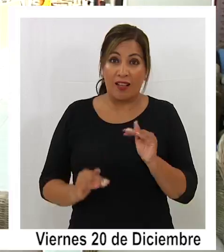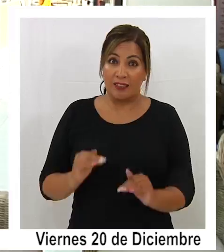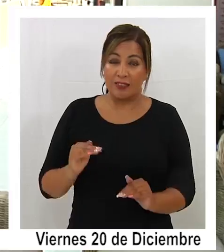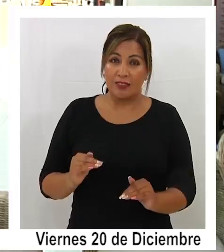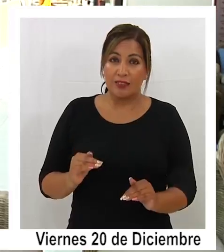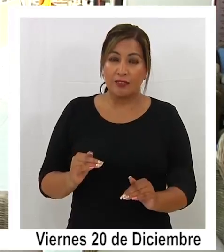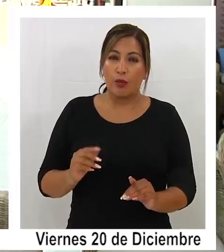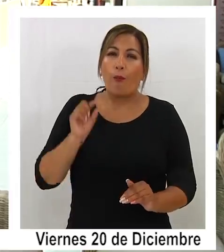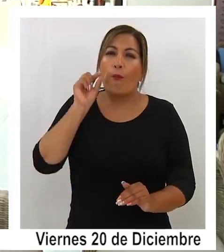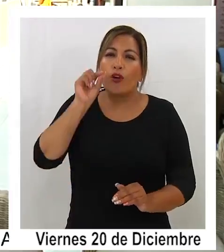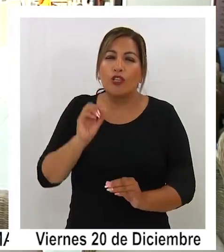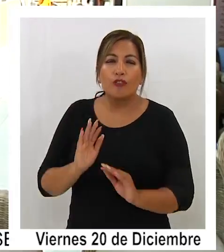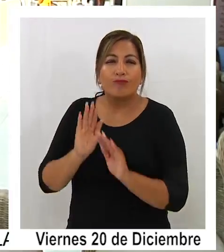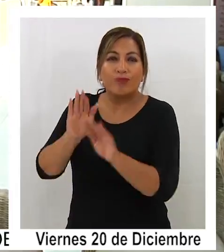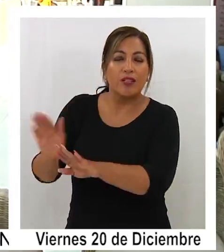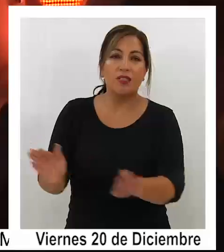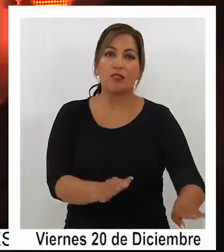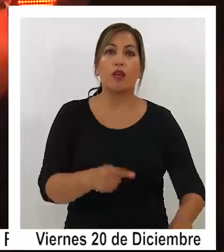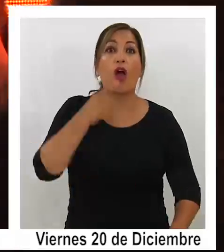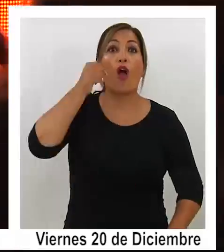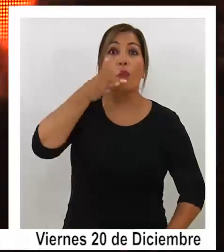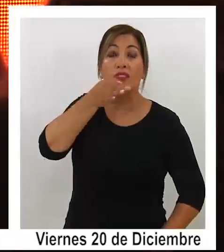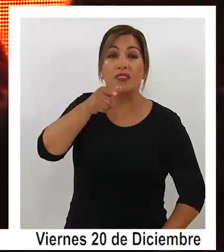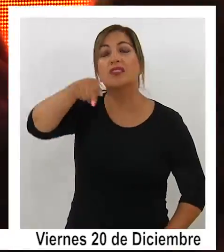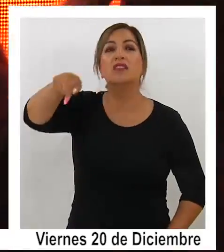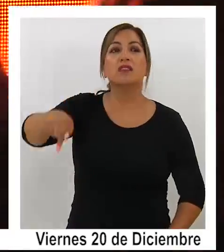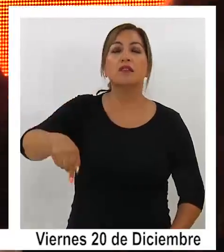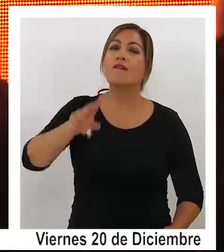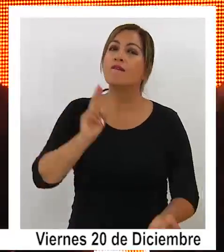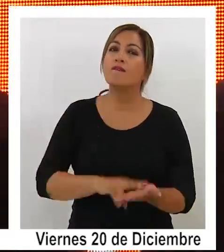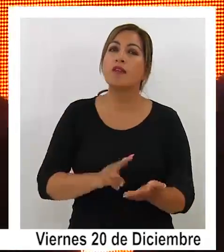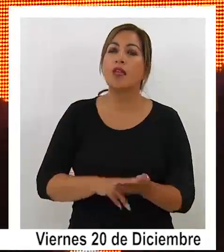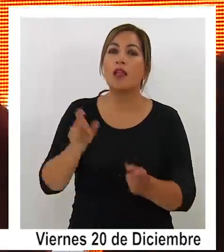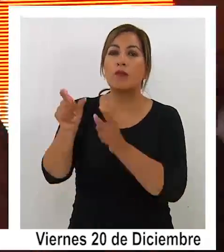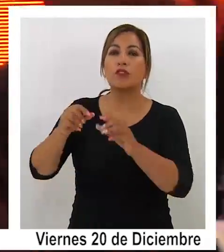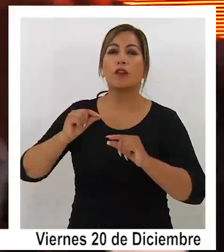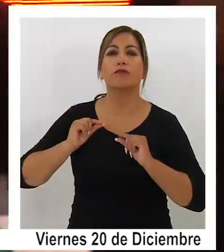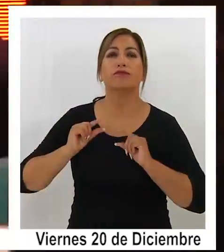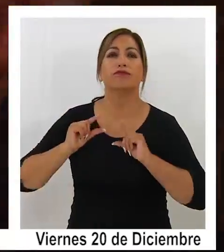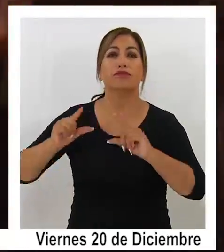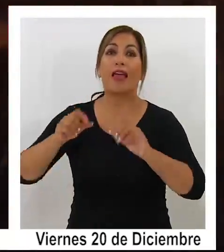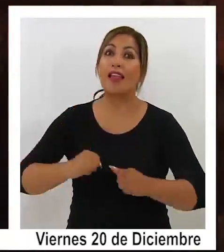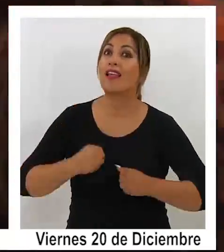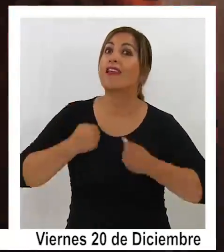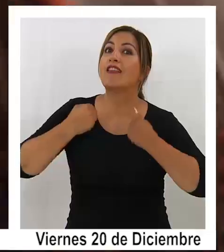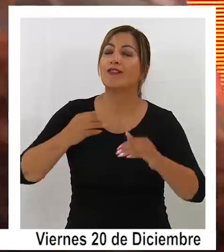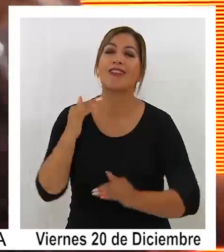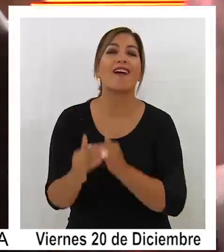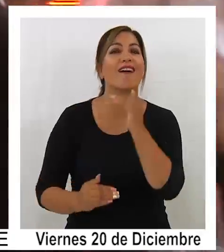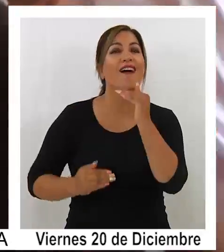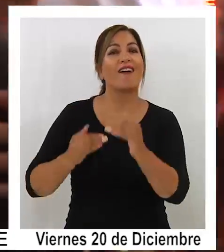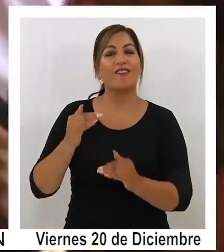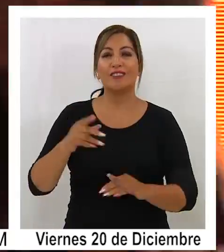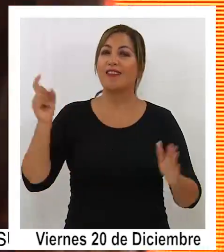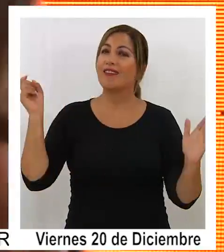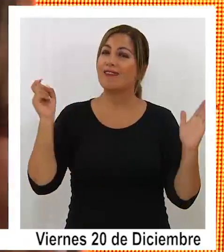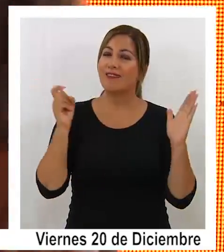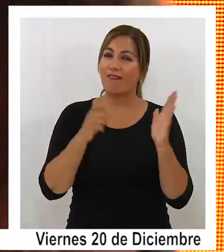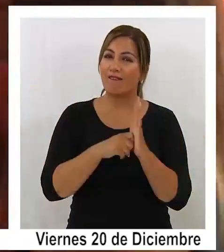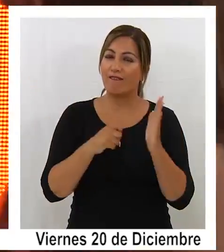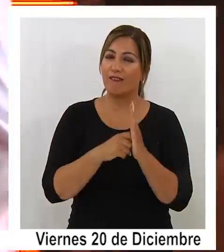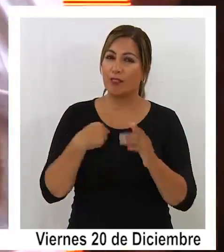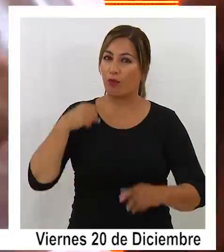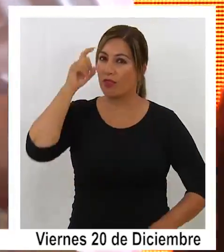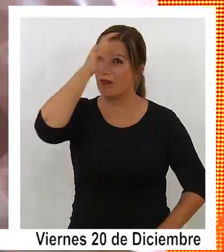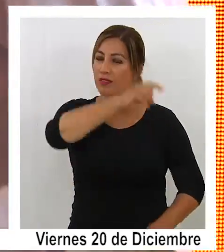tal vez un grano de arena. Señala el Ejecutivo que no dudan que los emprendedores con su esfuerzo superarán este